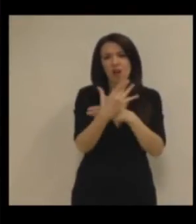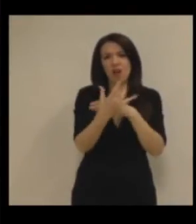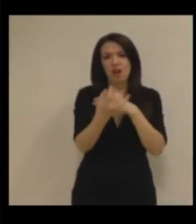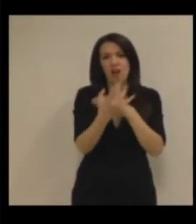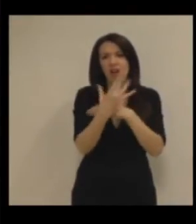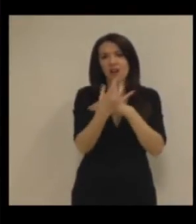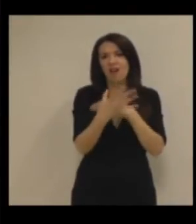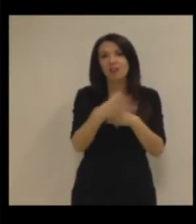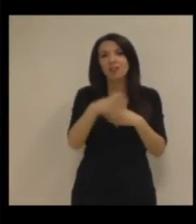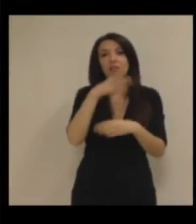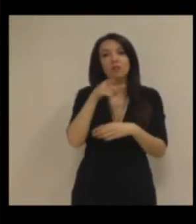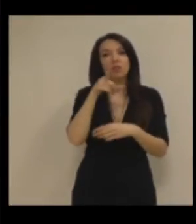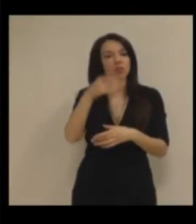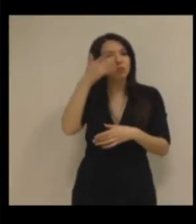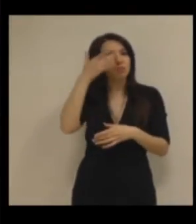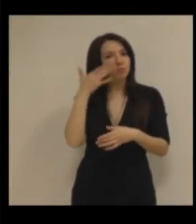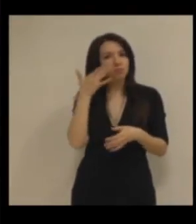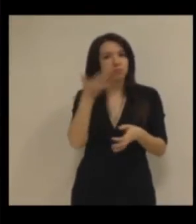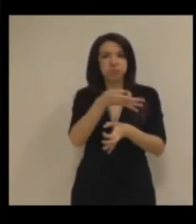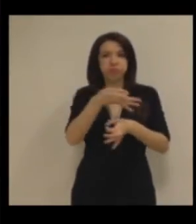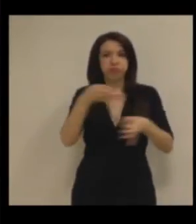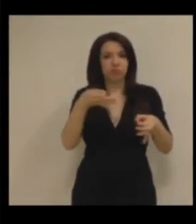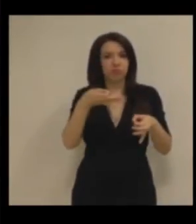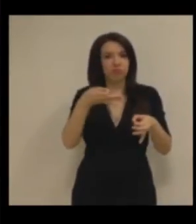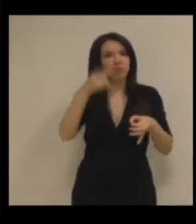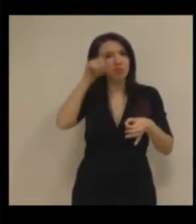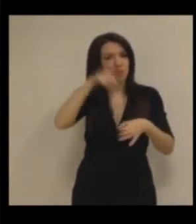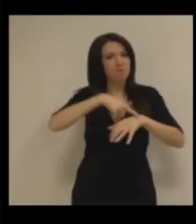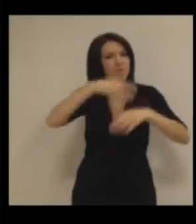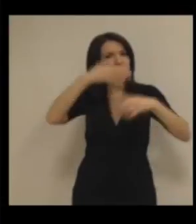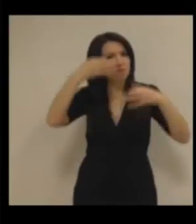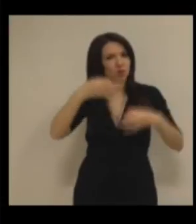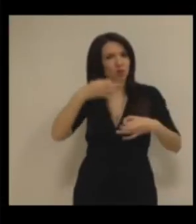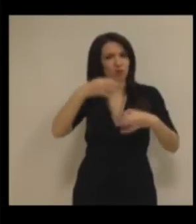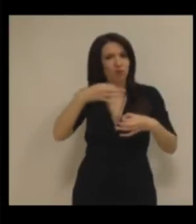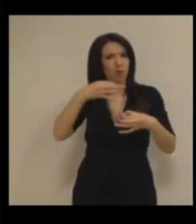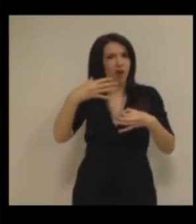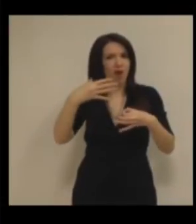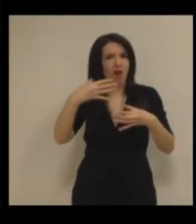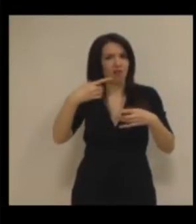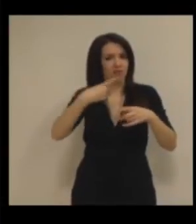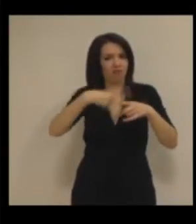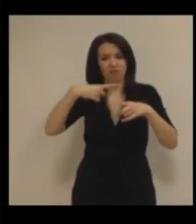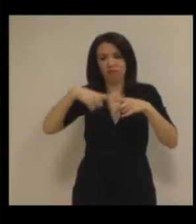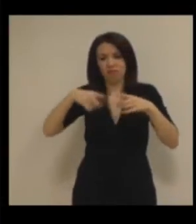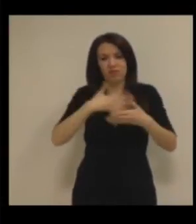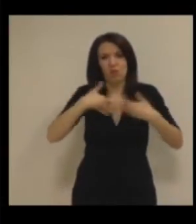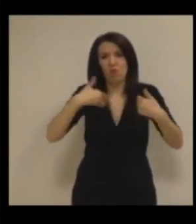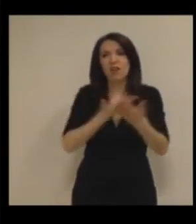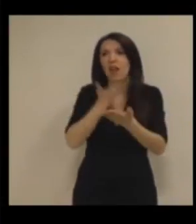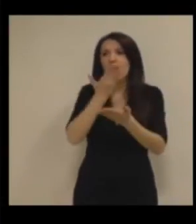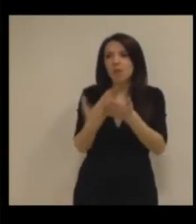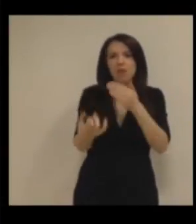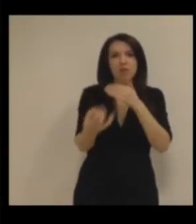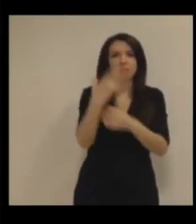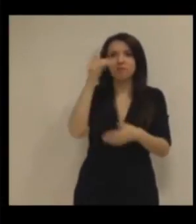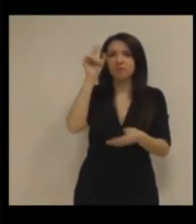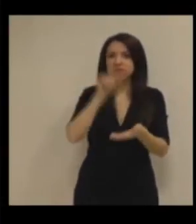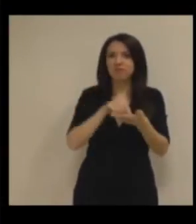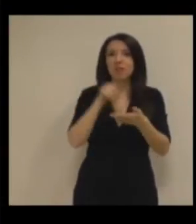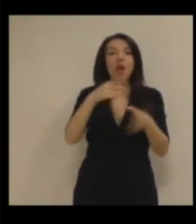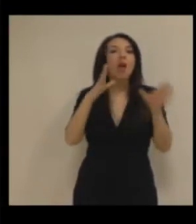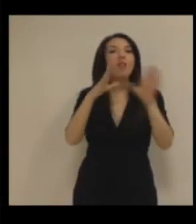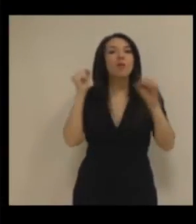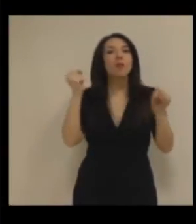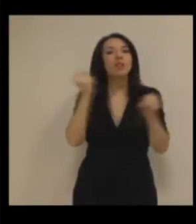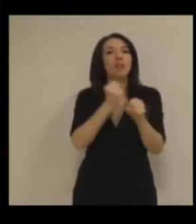ser tan pulcra y tan eficaz y tan puntual remitiendo cada cosa que te he pedido. Es diplomada